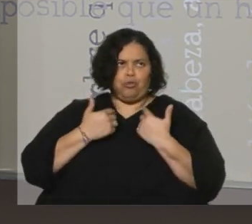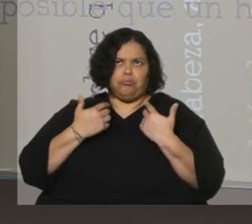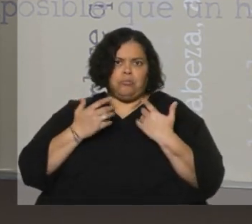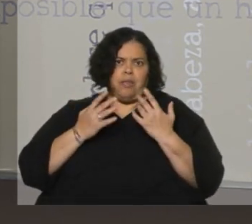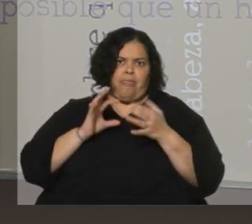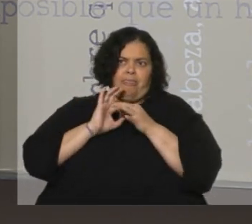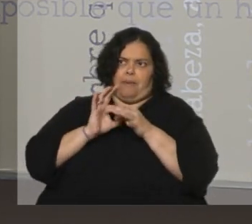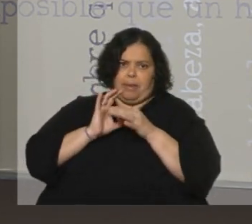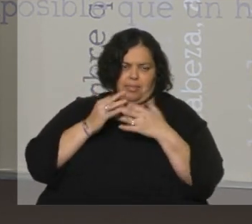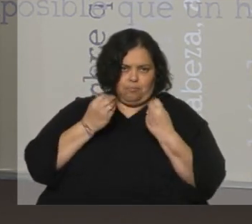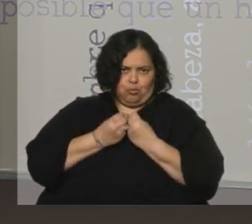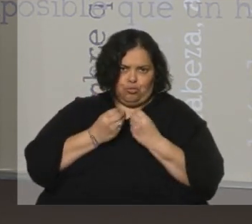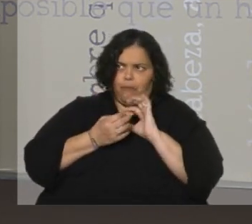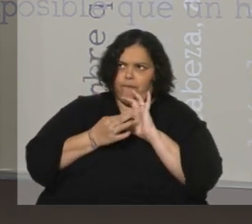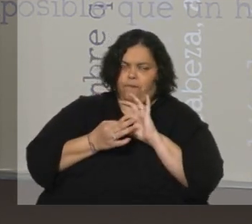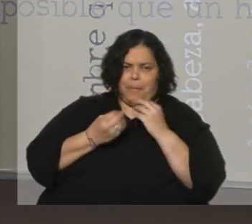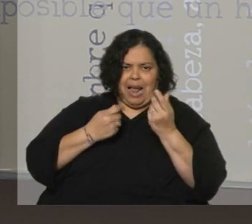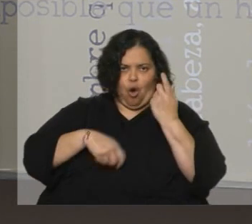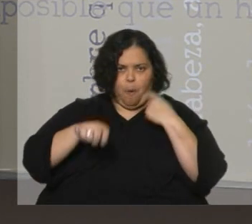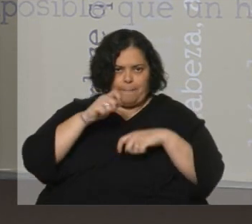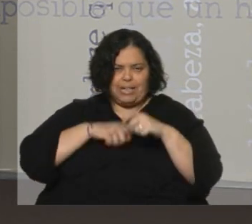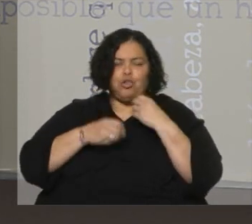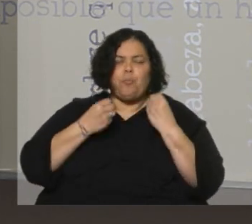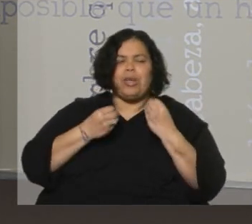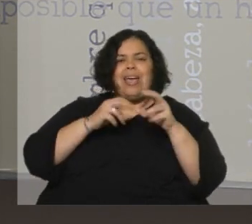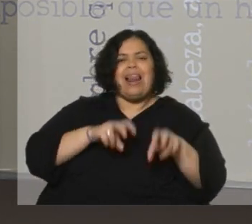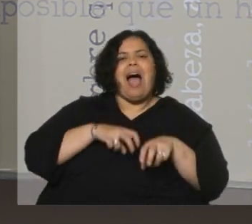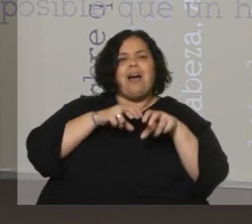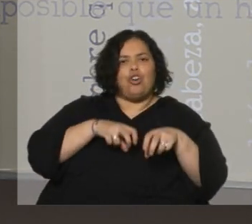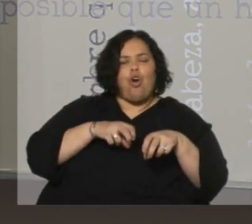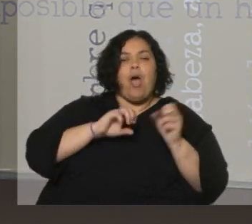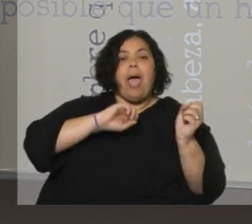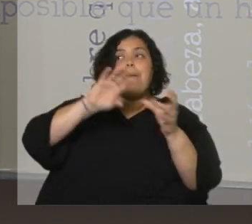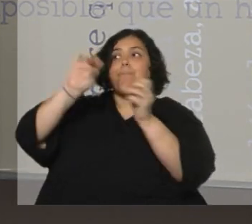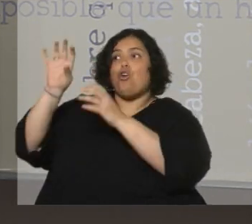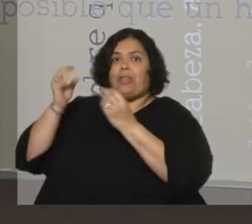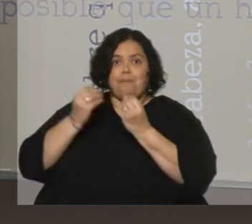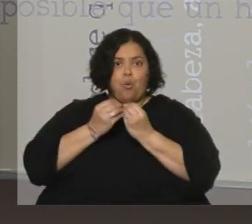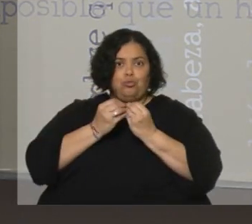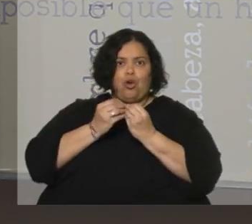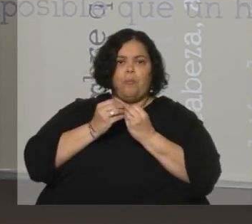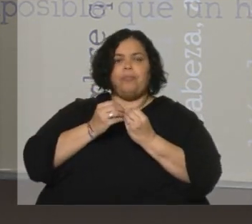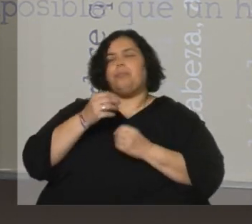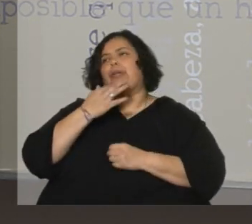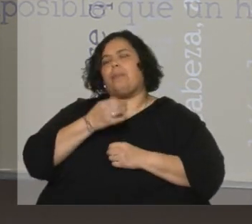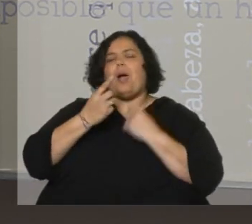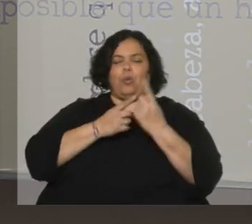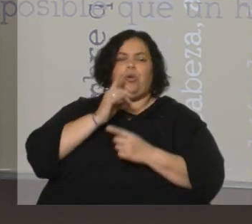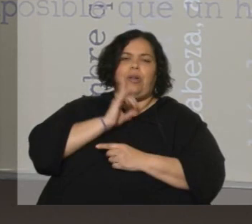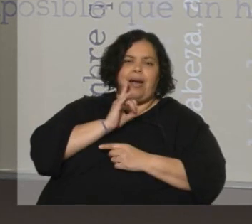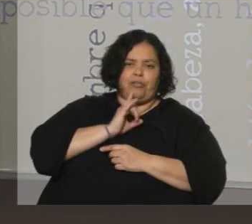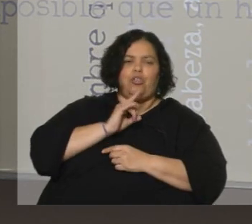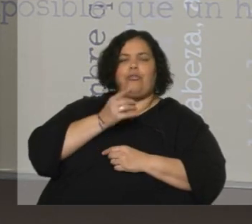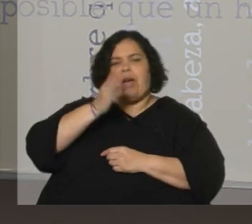olvidemos el sector agro digamos exporta por mucho fuera de la región obviamente los lcteos van a Brasil algunos corderos pero